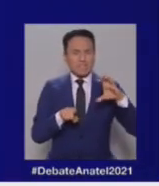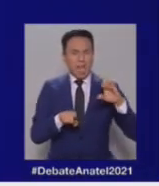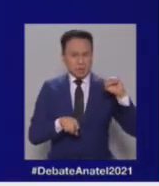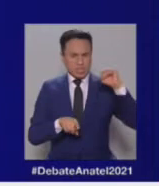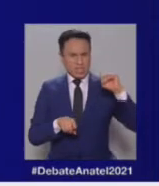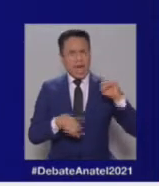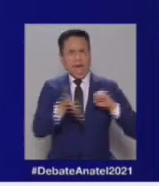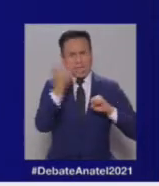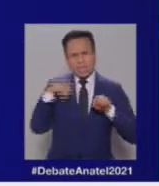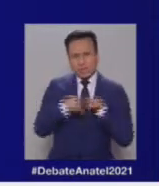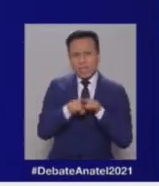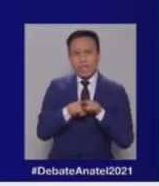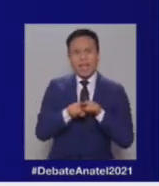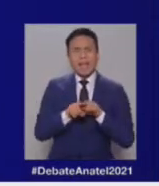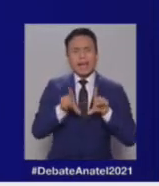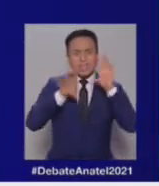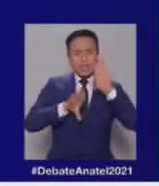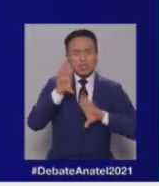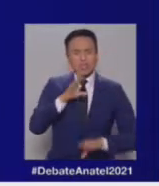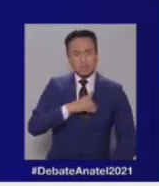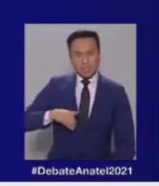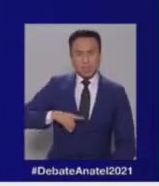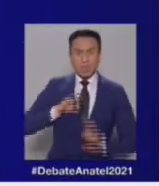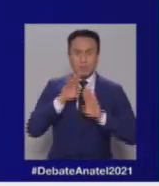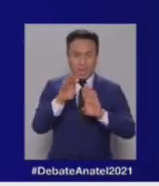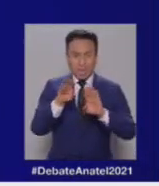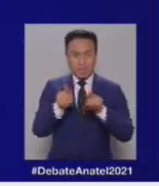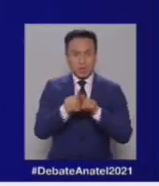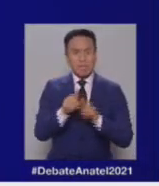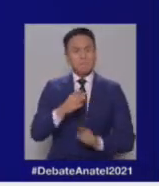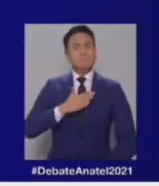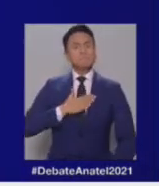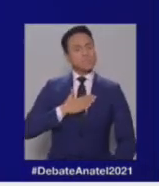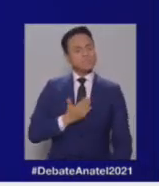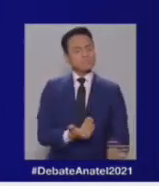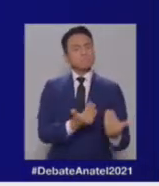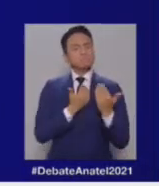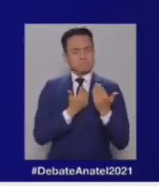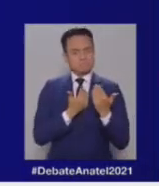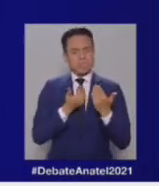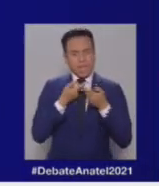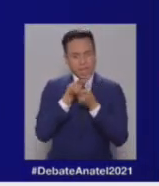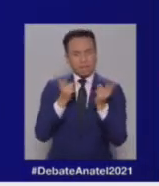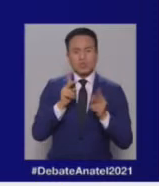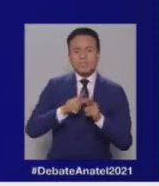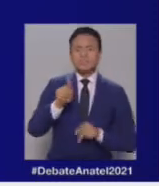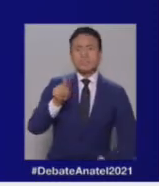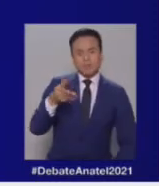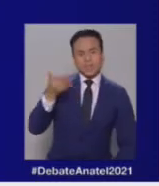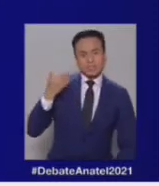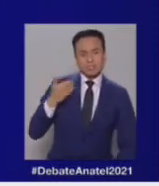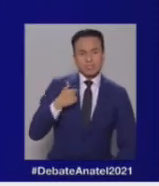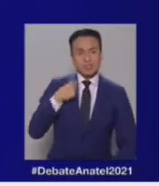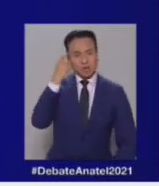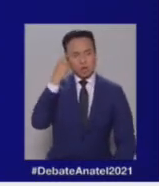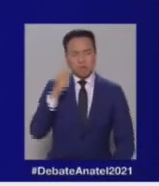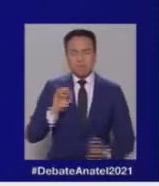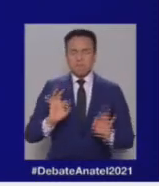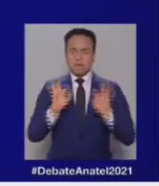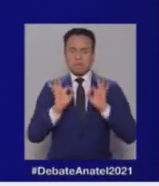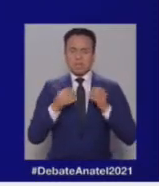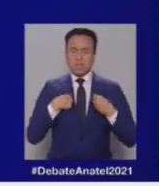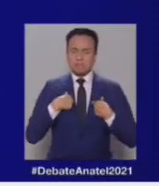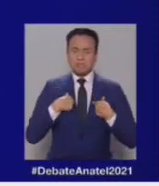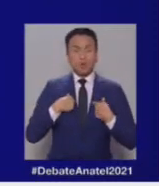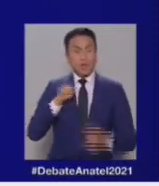Y además dijo que es simpático escuchar a sus contrincantes hablar de gobernabilidad. Los momentos más tensos los enfrentaron,